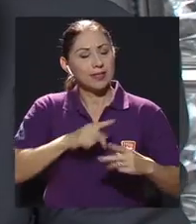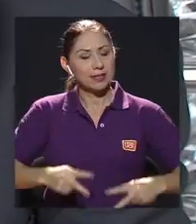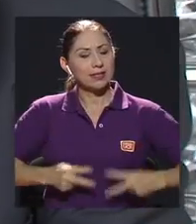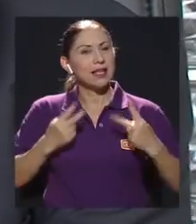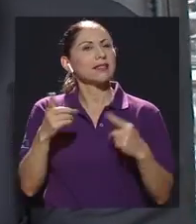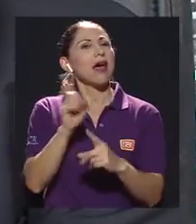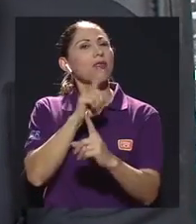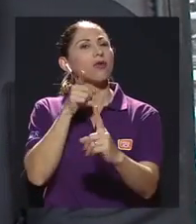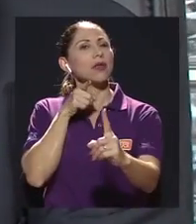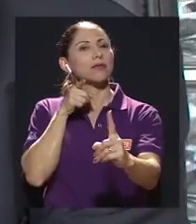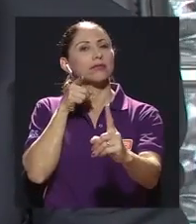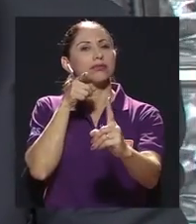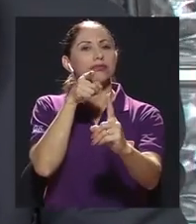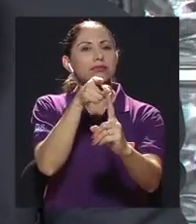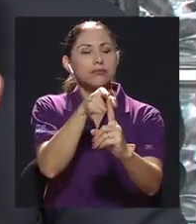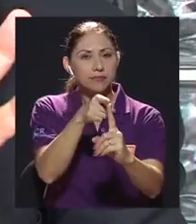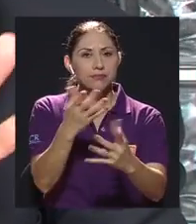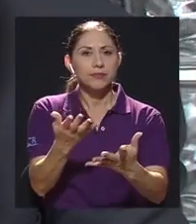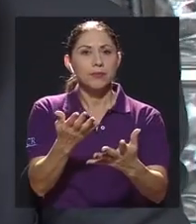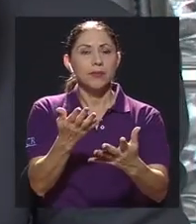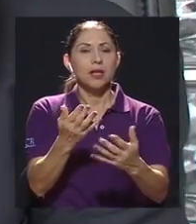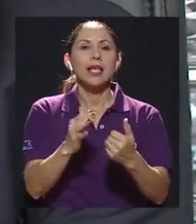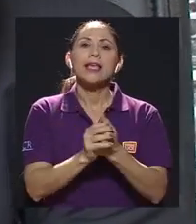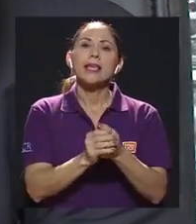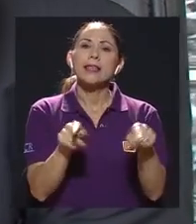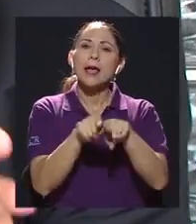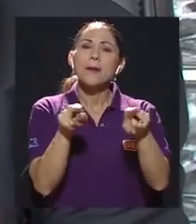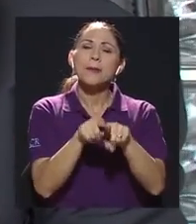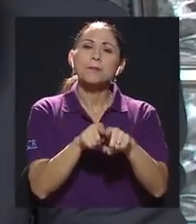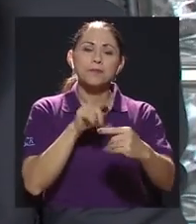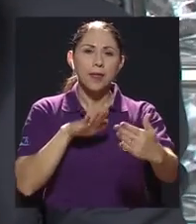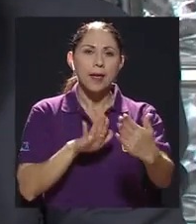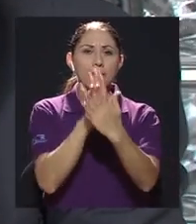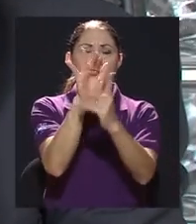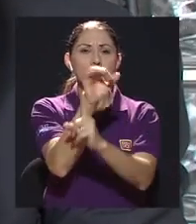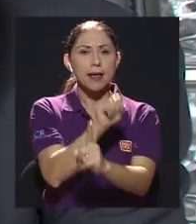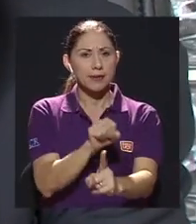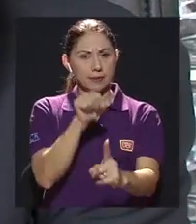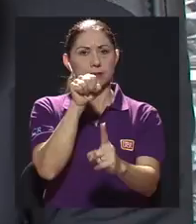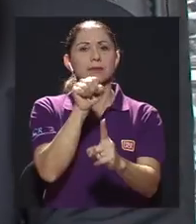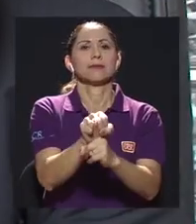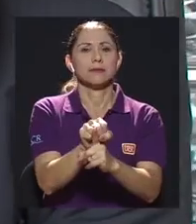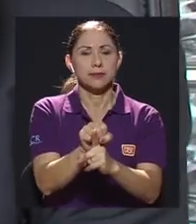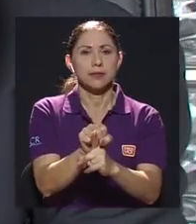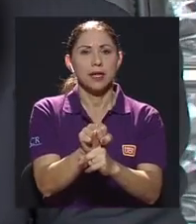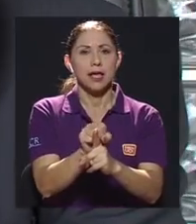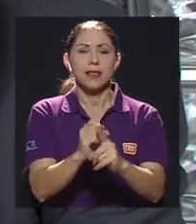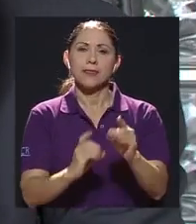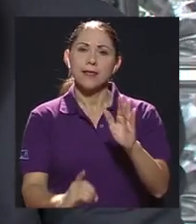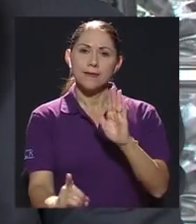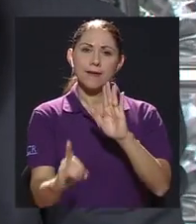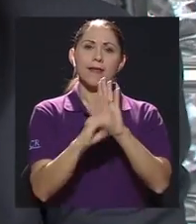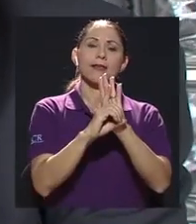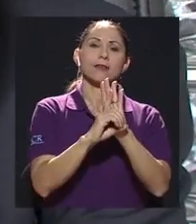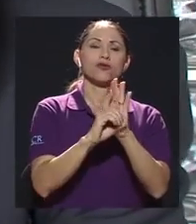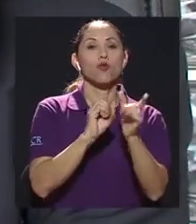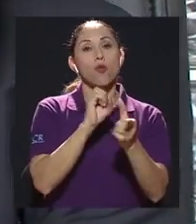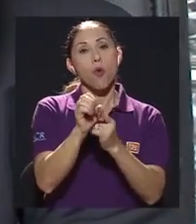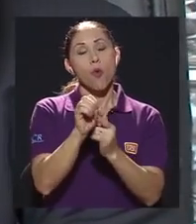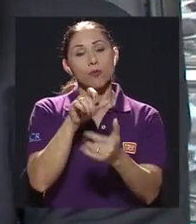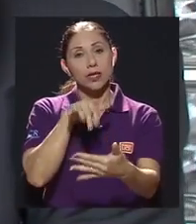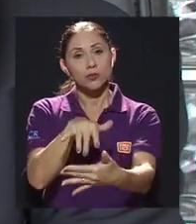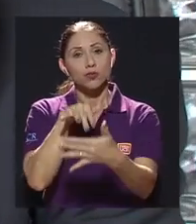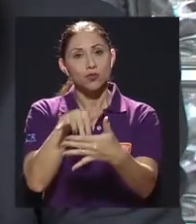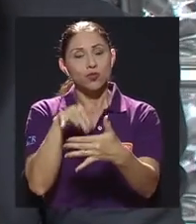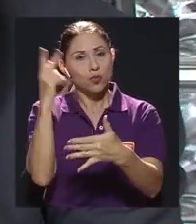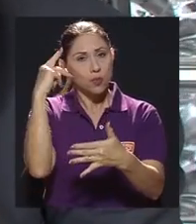existencia. Y ante la disyuntiva del derecho o del estudio de la política y